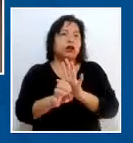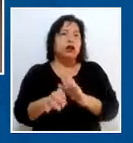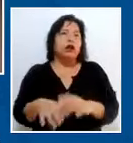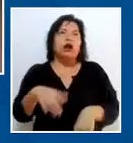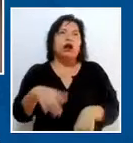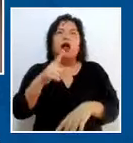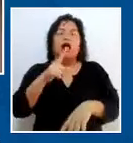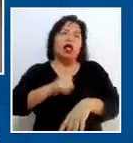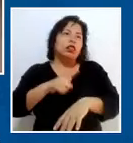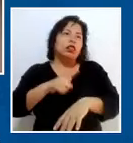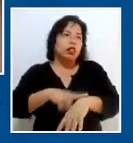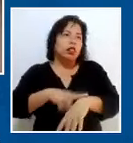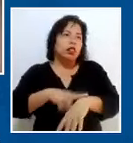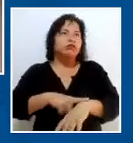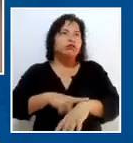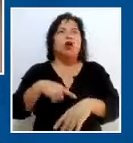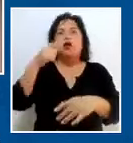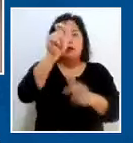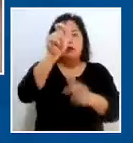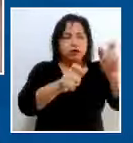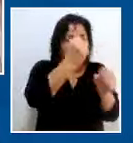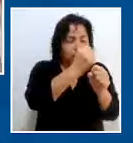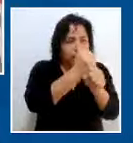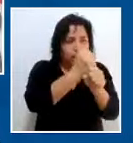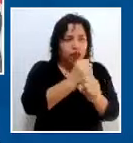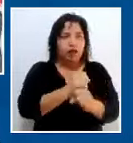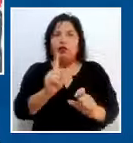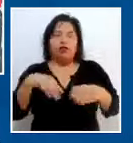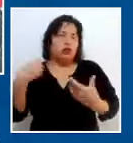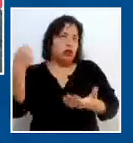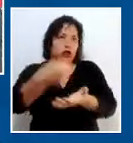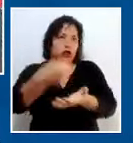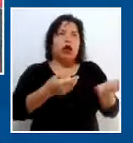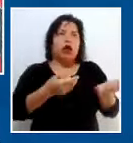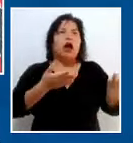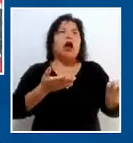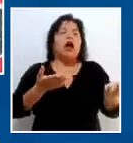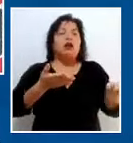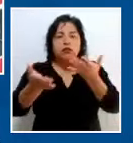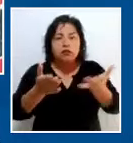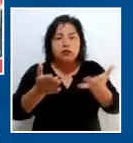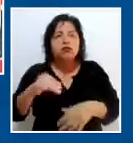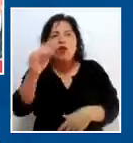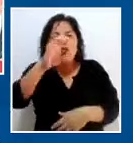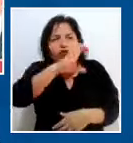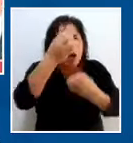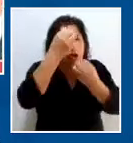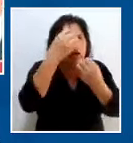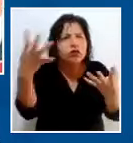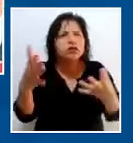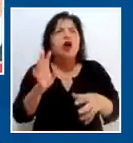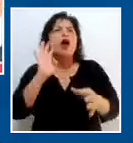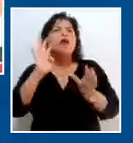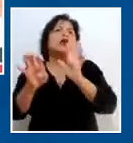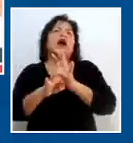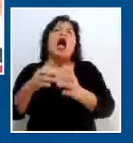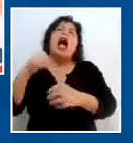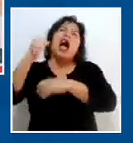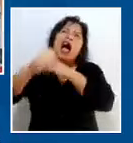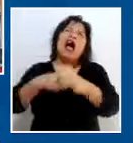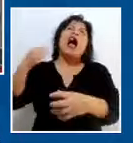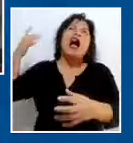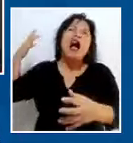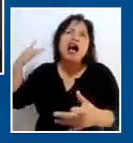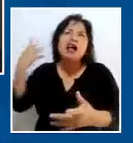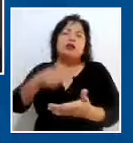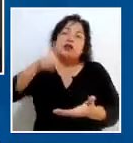se debe cobrar por servicios de búsqueda, ¿no? De la información, por ejemplo, de años anteriores, no se tiene que cobrar por iniciar el